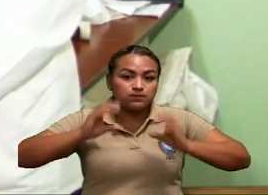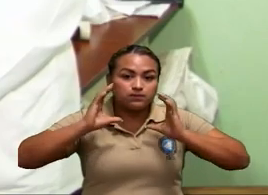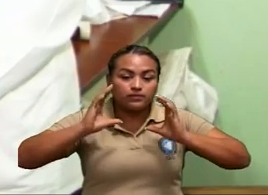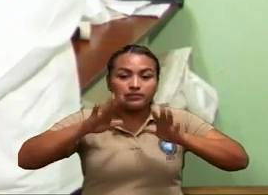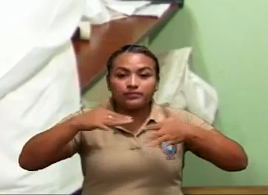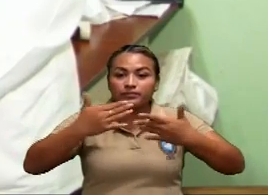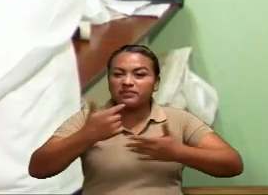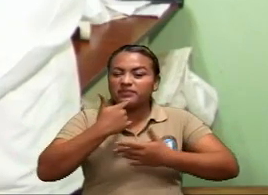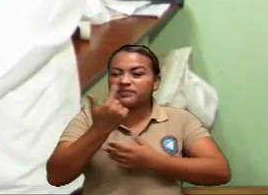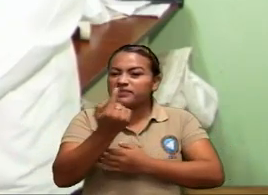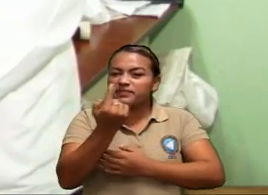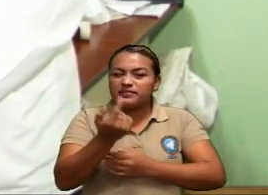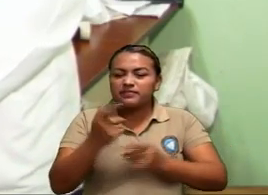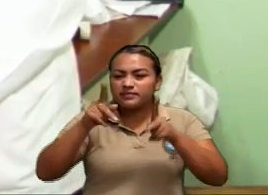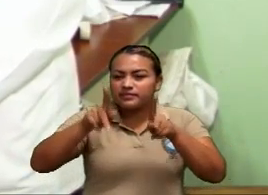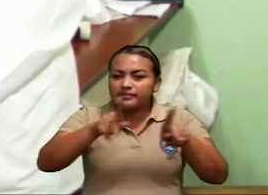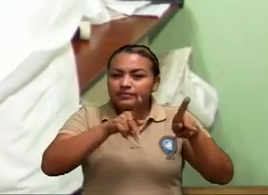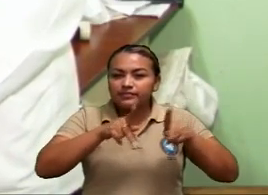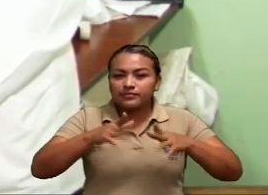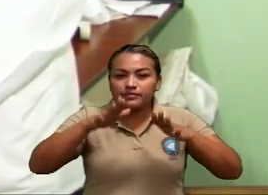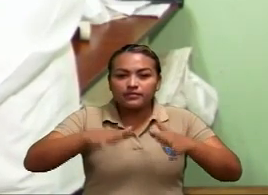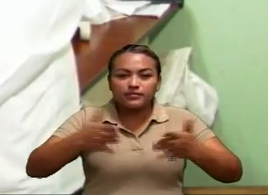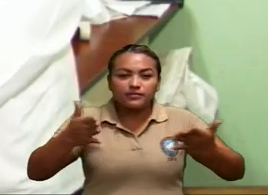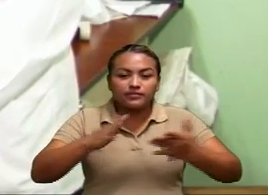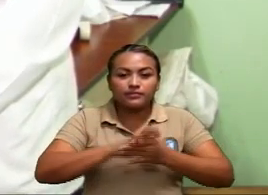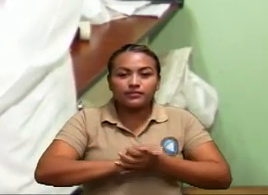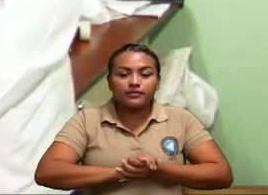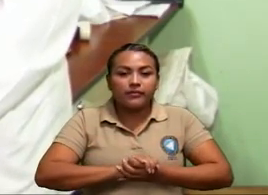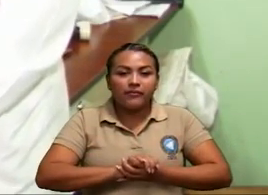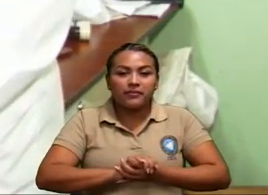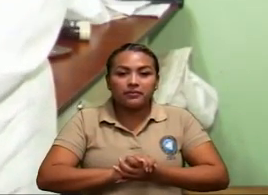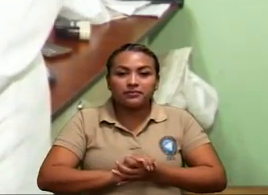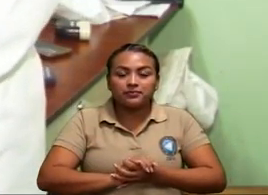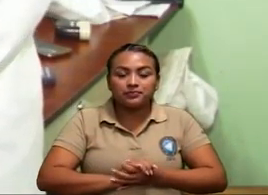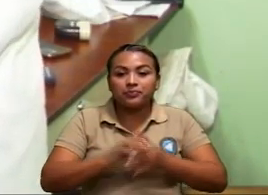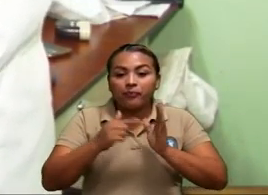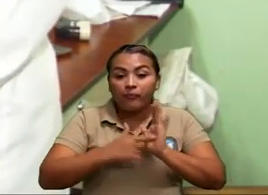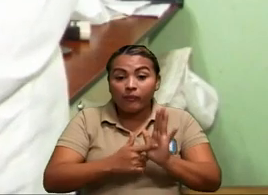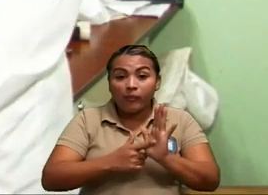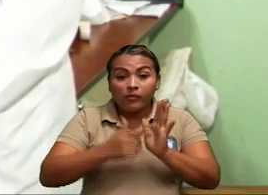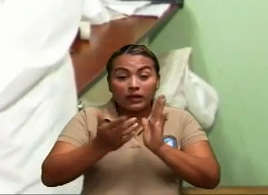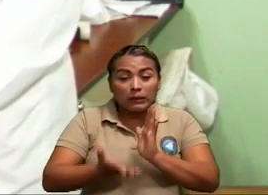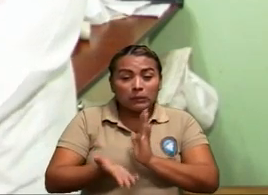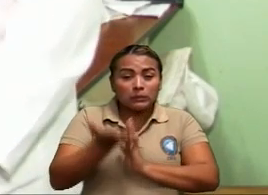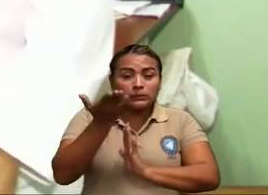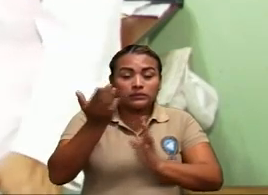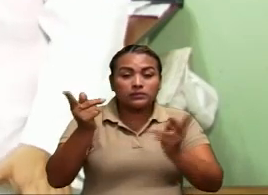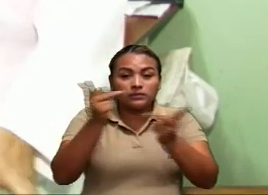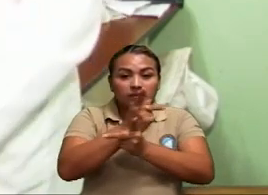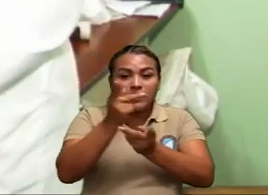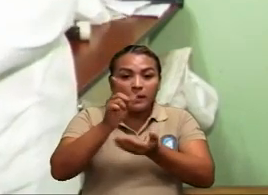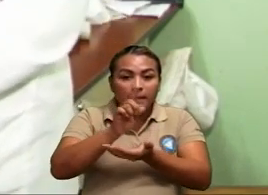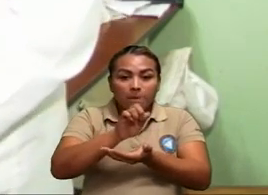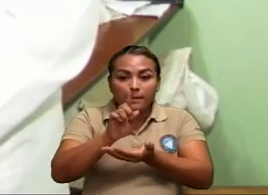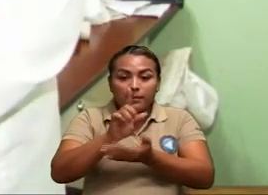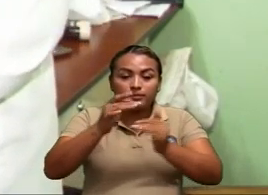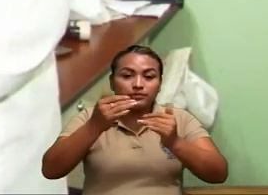¿Quién está en sobrepeso? Sobrepeso es el aumento de peso, ¿verdad? Que todavía no hemos llegado a